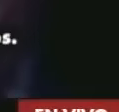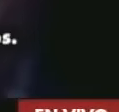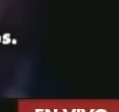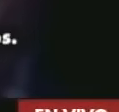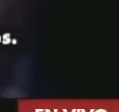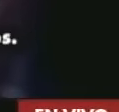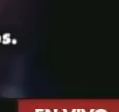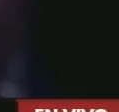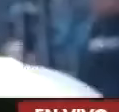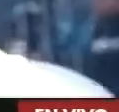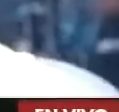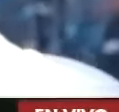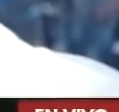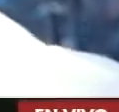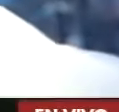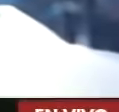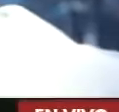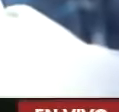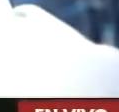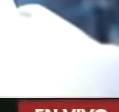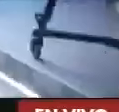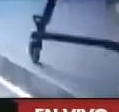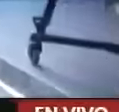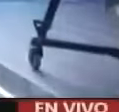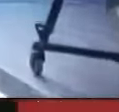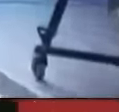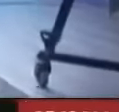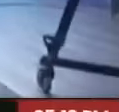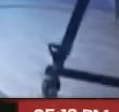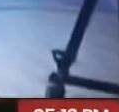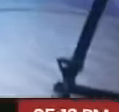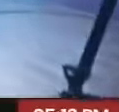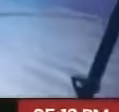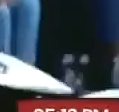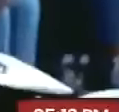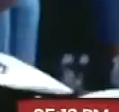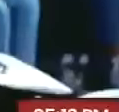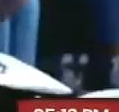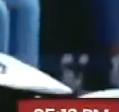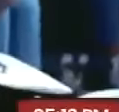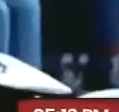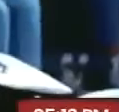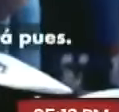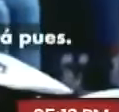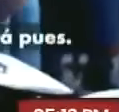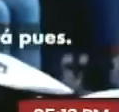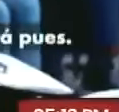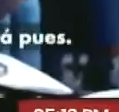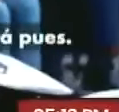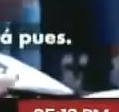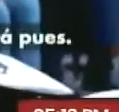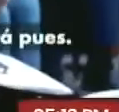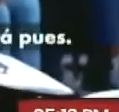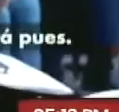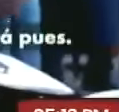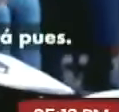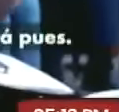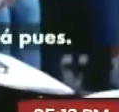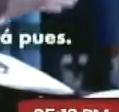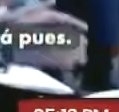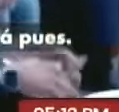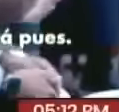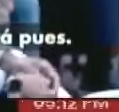Saludo a todas y a todos. Tiburones de La Guaira, campeón de la Liga de Béisbol Profesional, campeón de los Tiburones de La